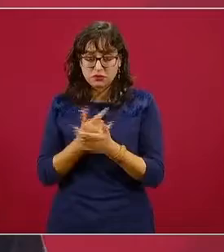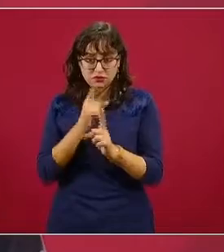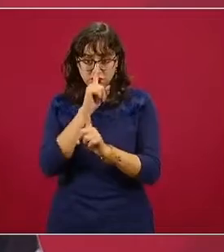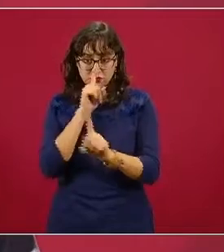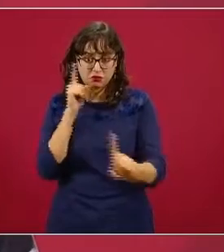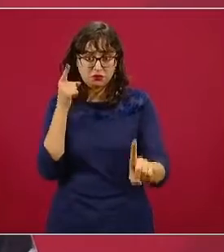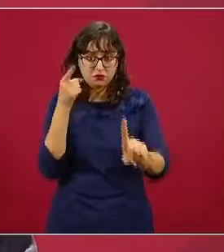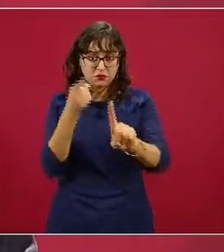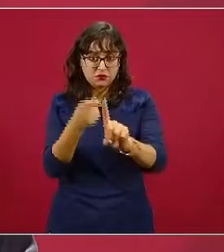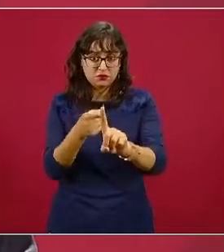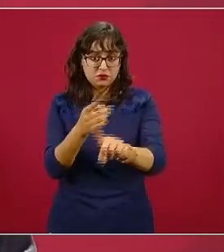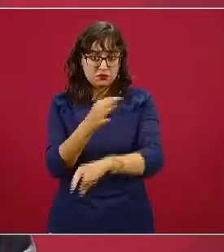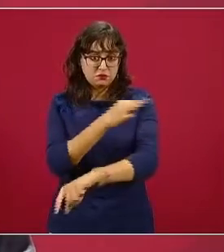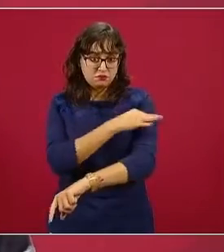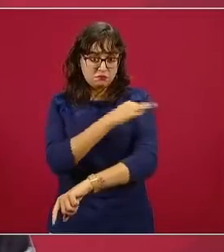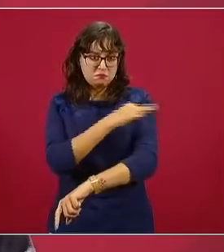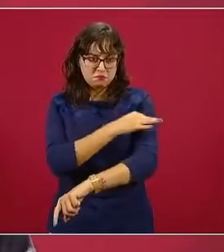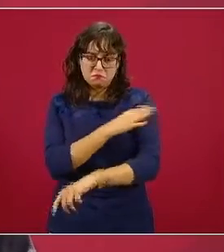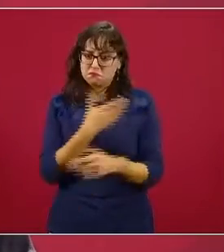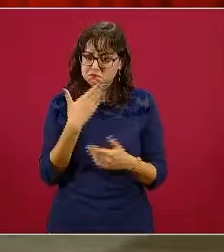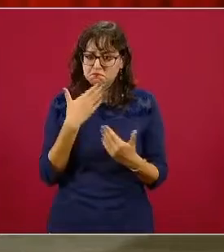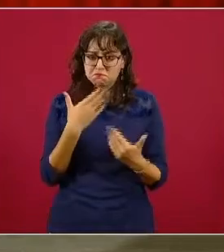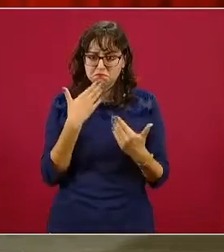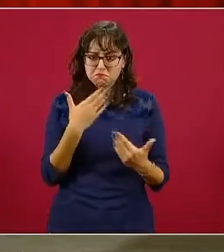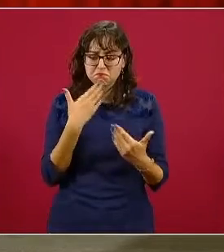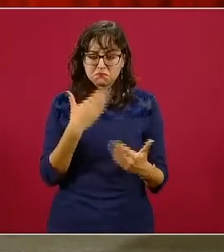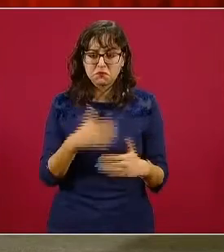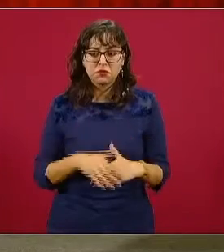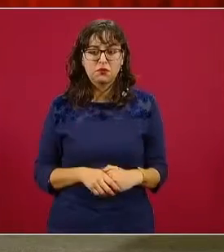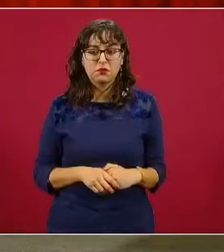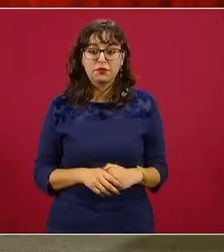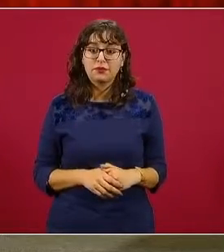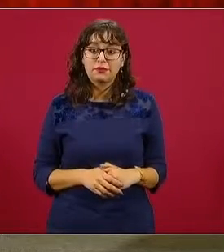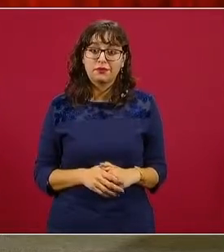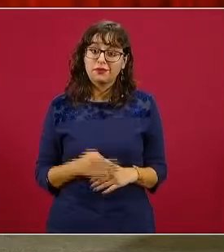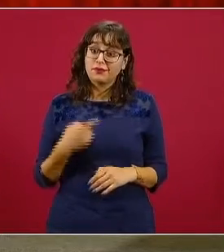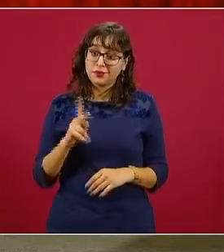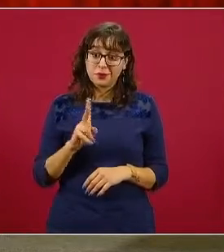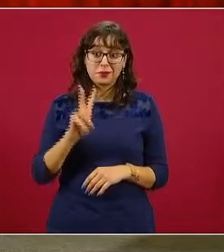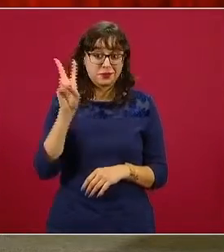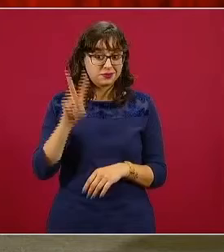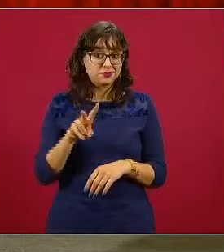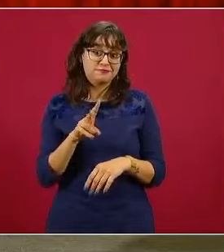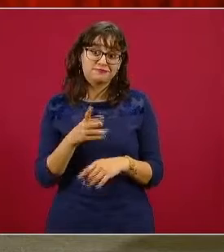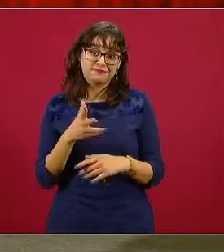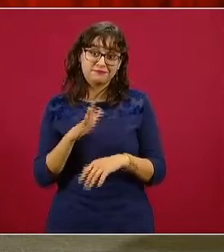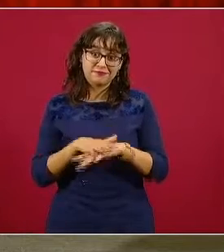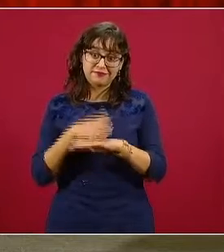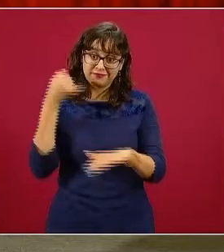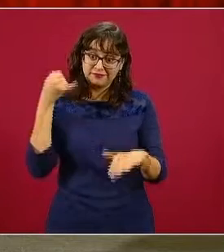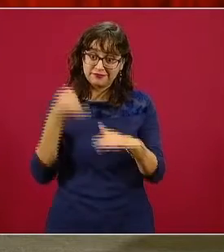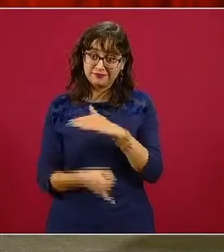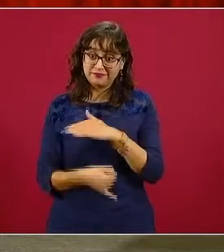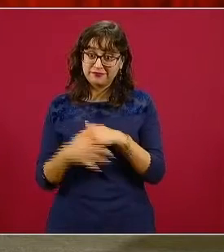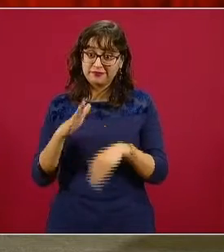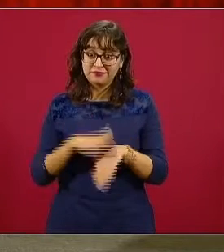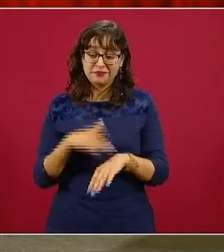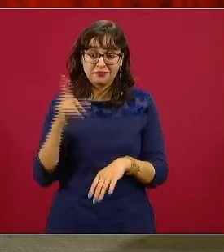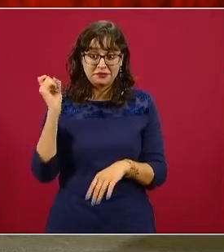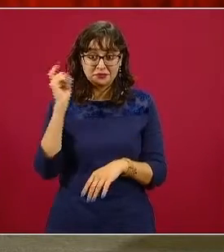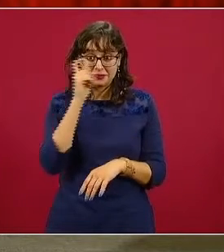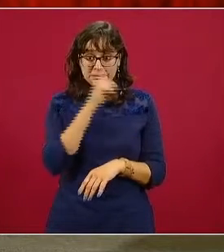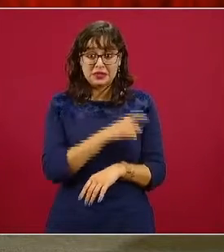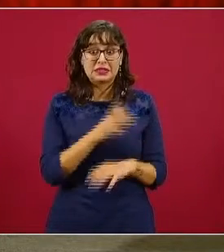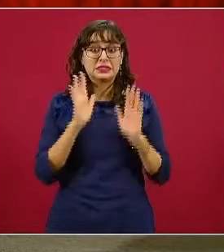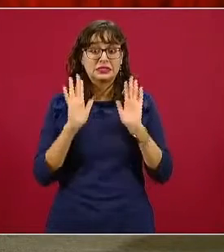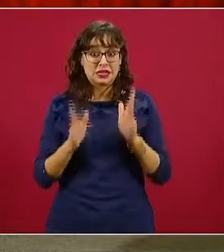encaminados a la generación de una vacuna. En realidad es mucho más complejo de lo que parece cuando se habla de ya empezar a producir